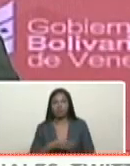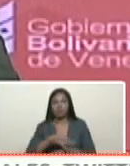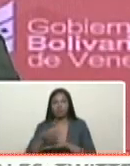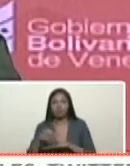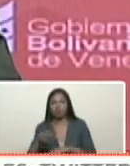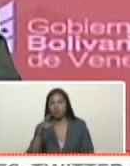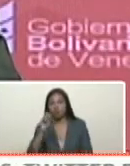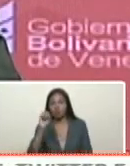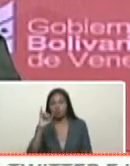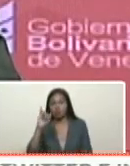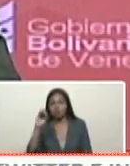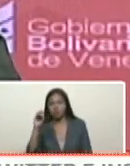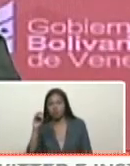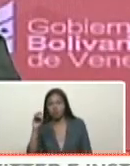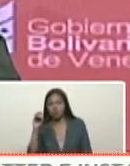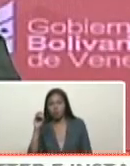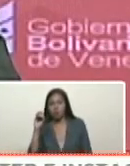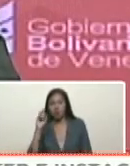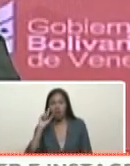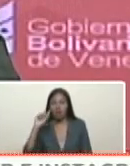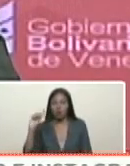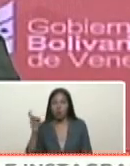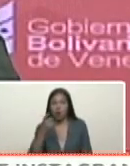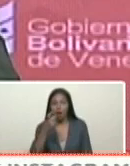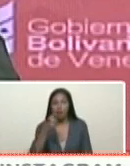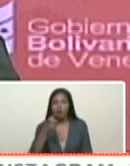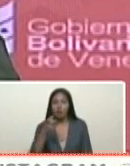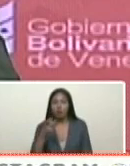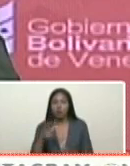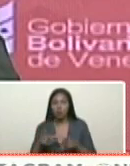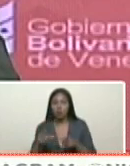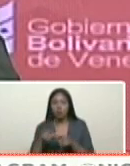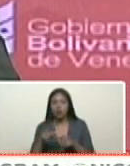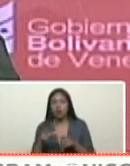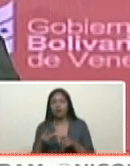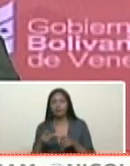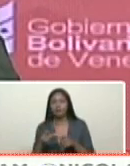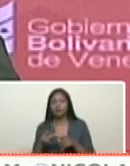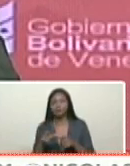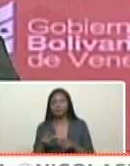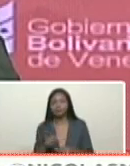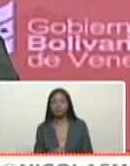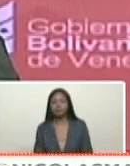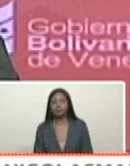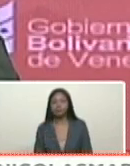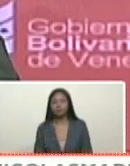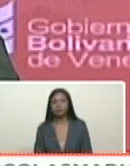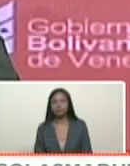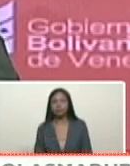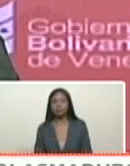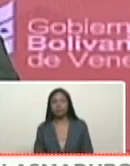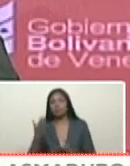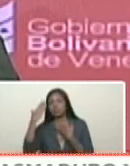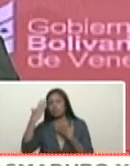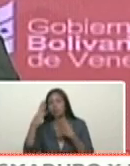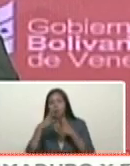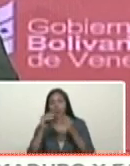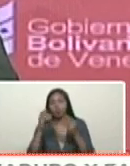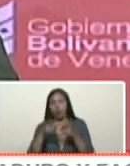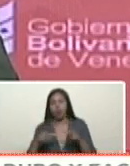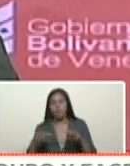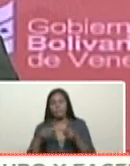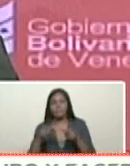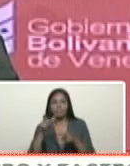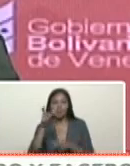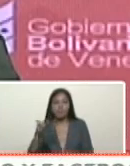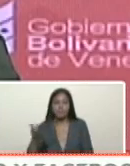Rocio, en el estado Guárico, en la parroquia Parapara, sector El Layero. Saludo a la gente de por allá, al sector El Layero,